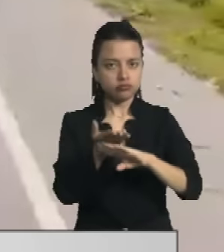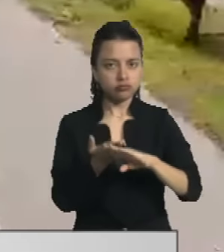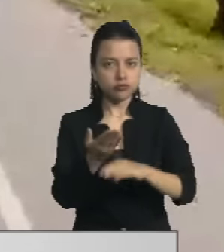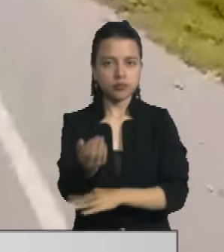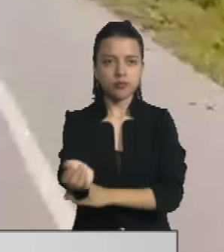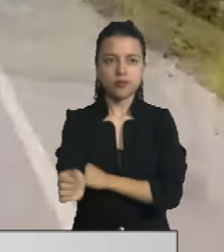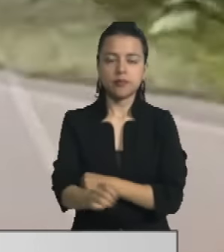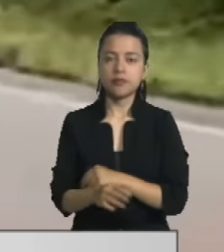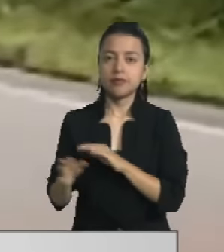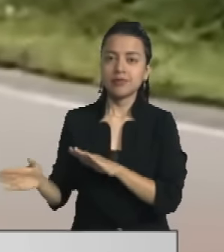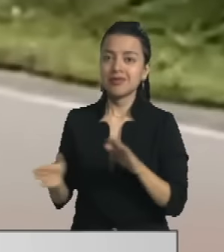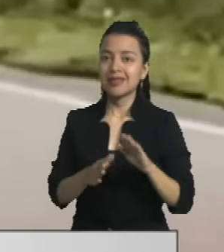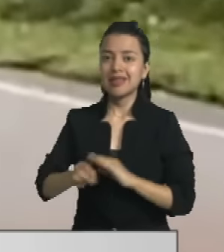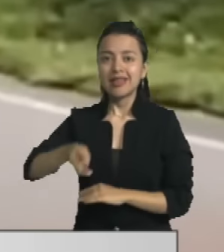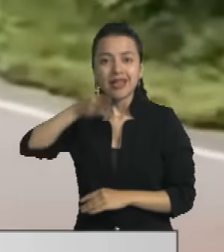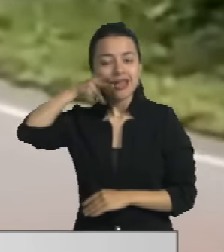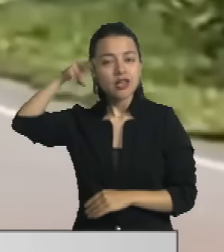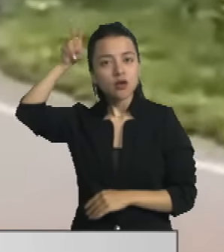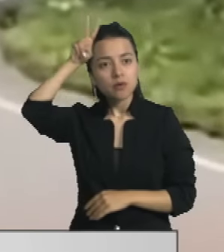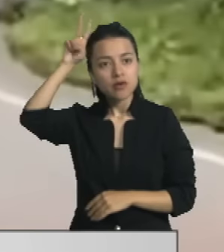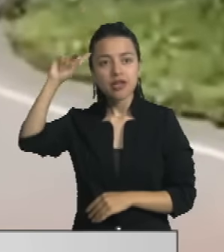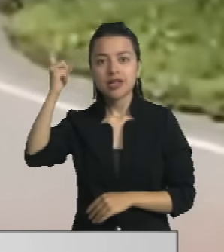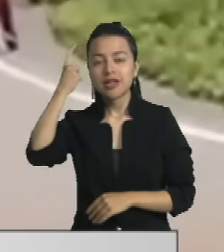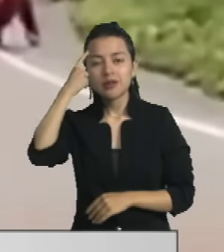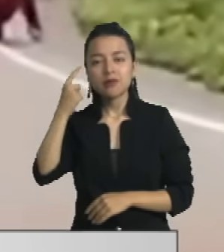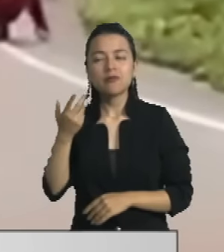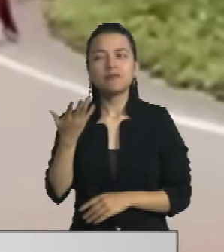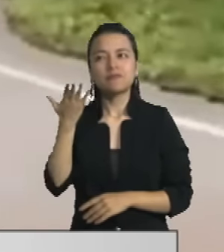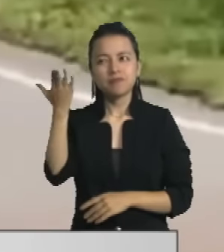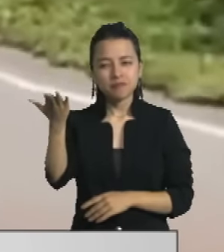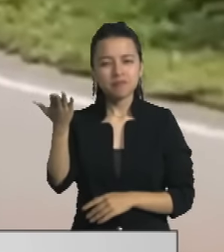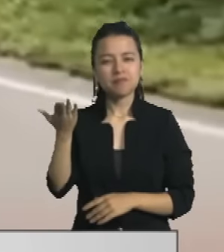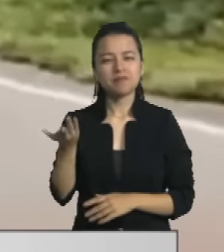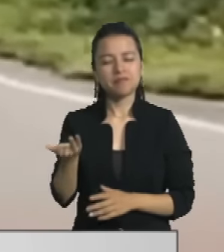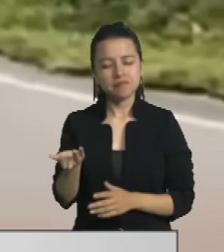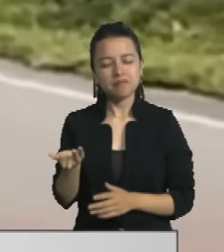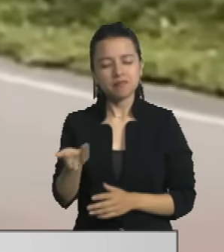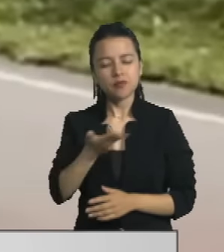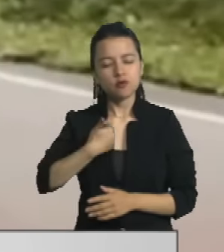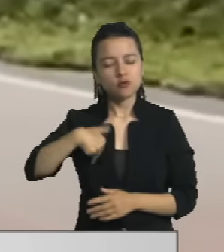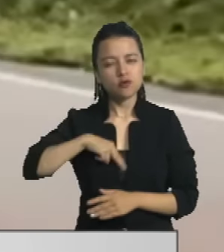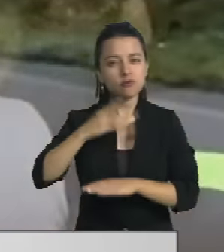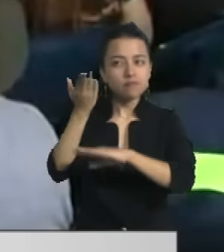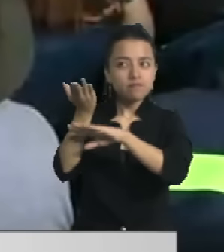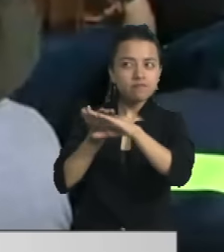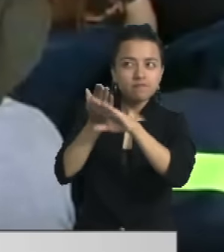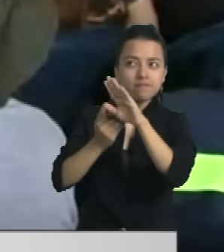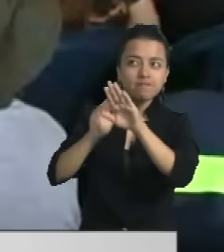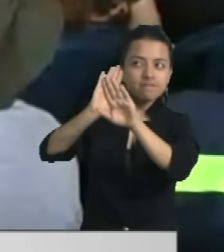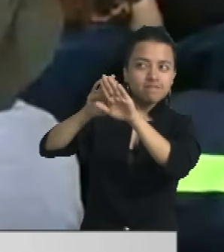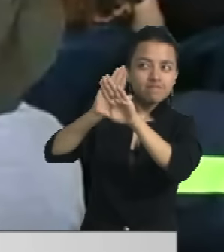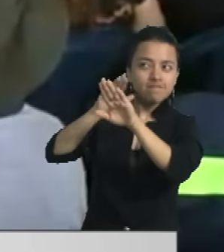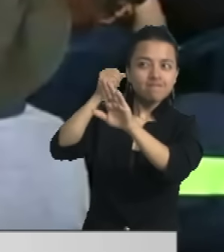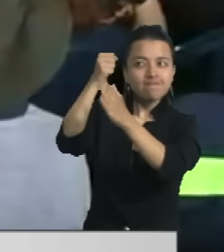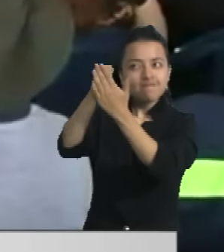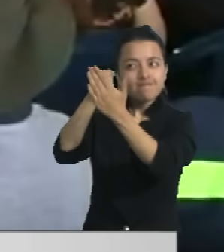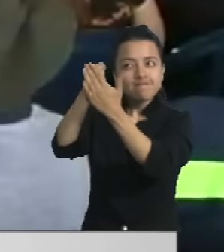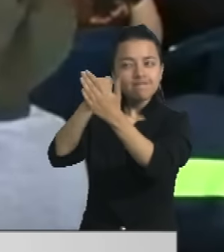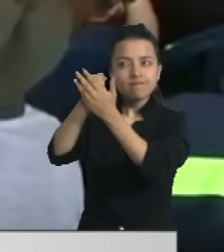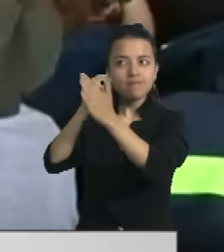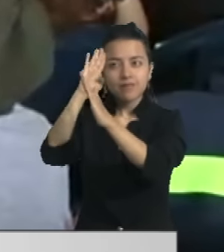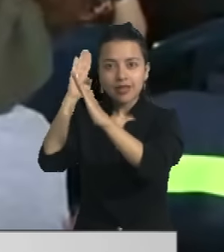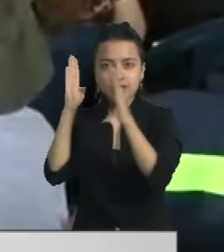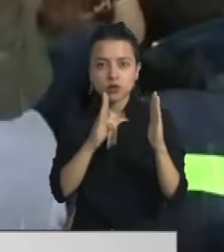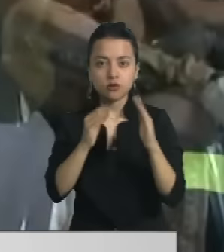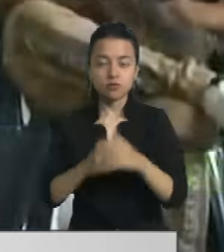parte al gobierno indígena hace parte a la justicia indígena y por eso hoy nos movilizamos más de 6000